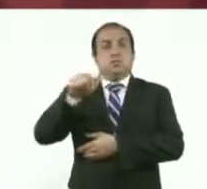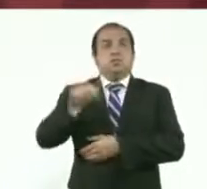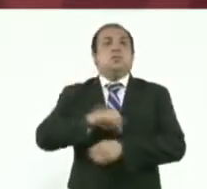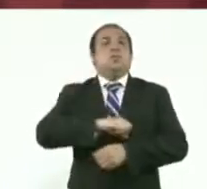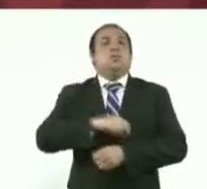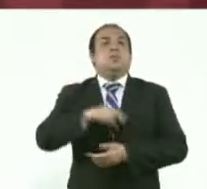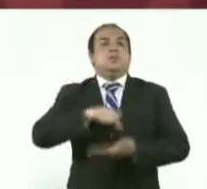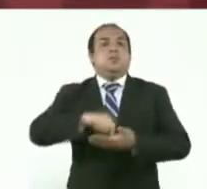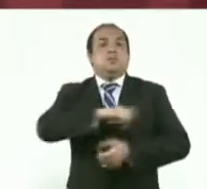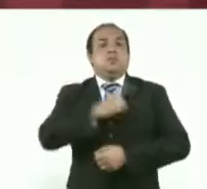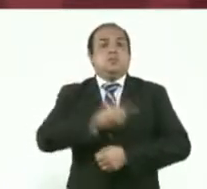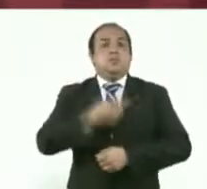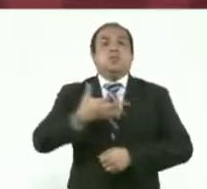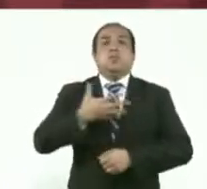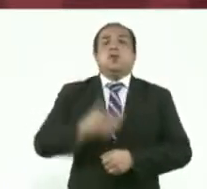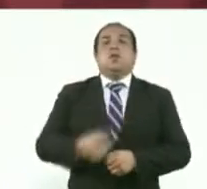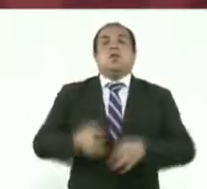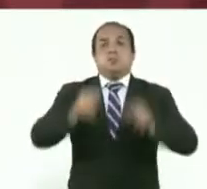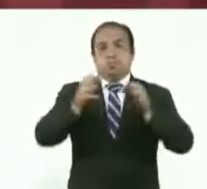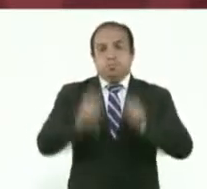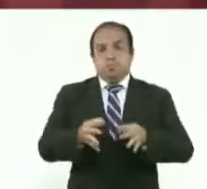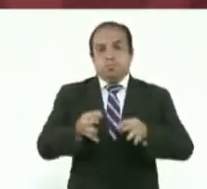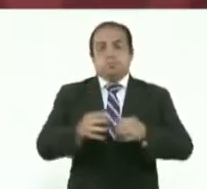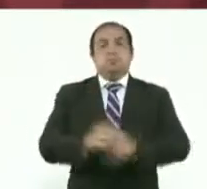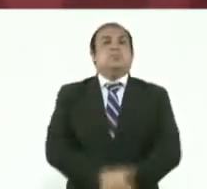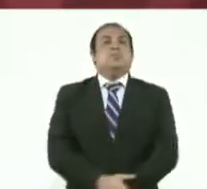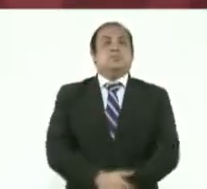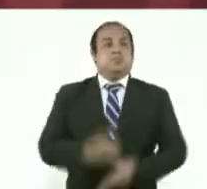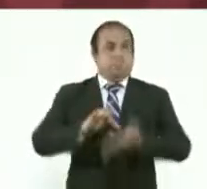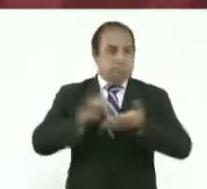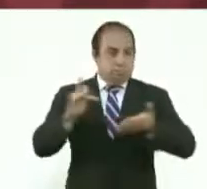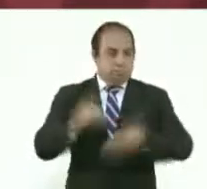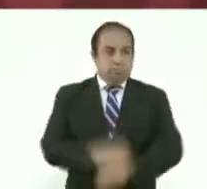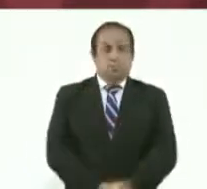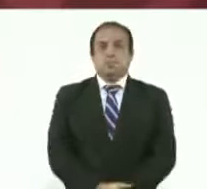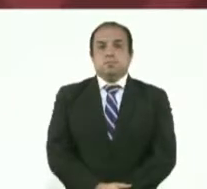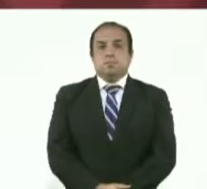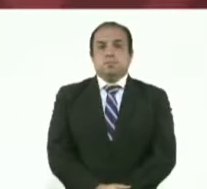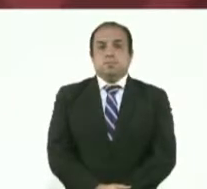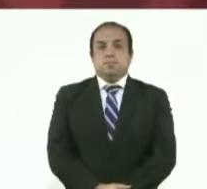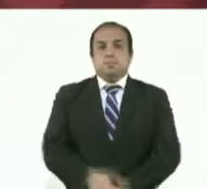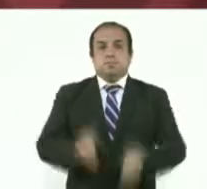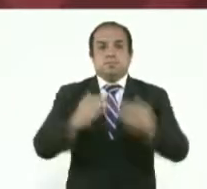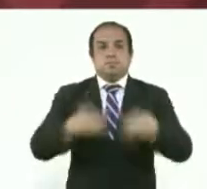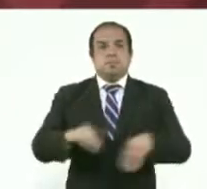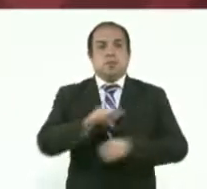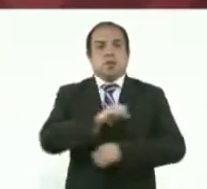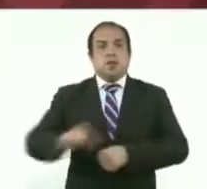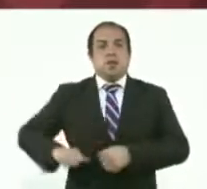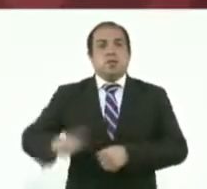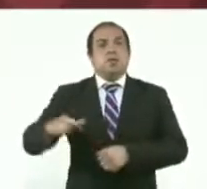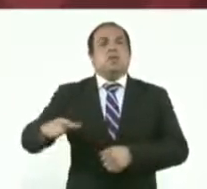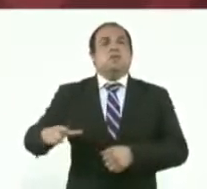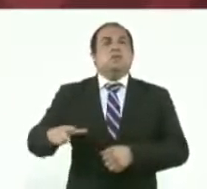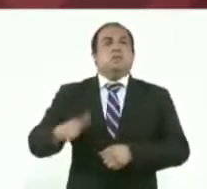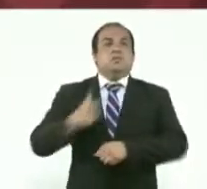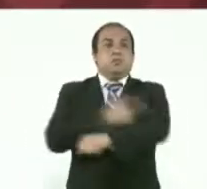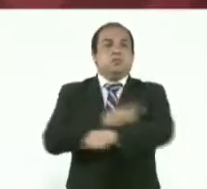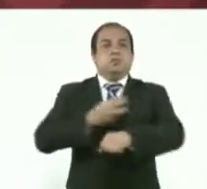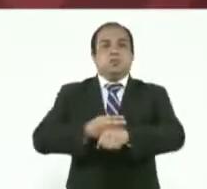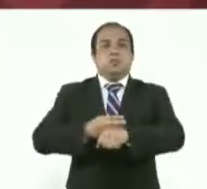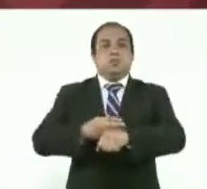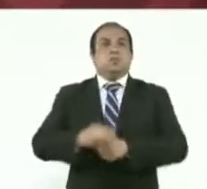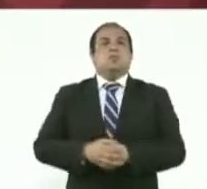tenemos de manera fija. Gracias. A continuación escuchemos al alcalde de Gustavo Amadero, Francisco